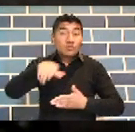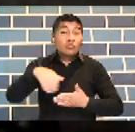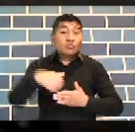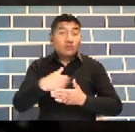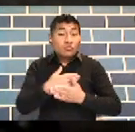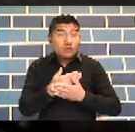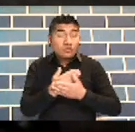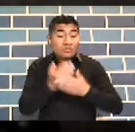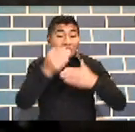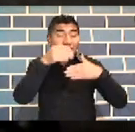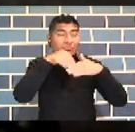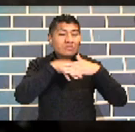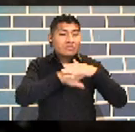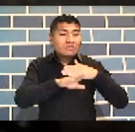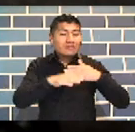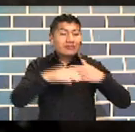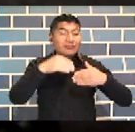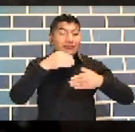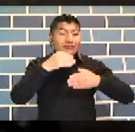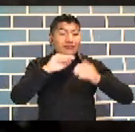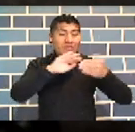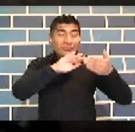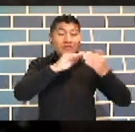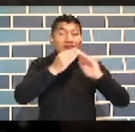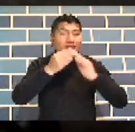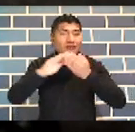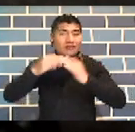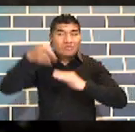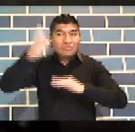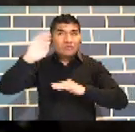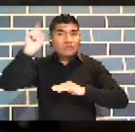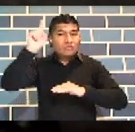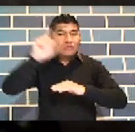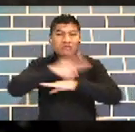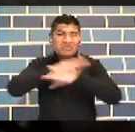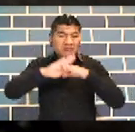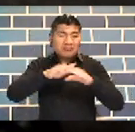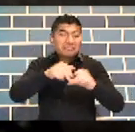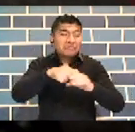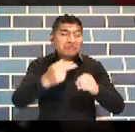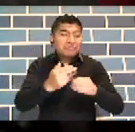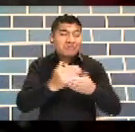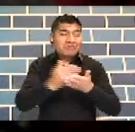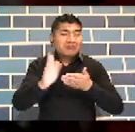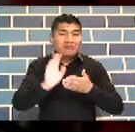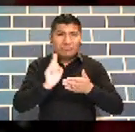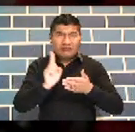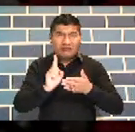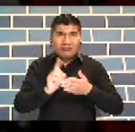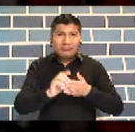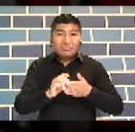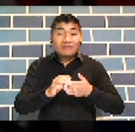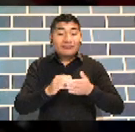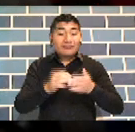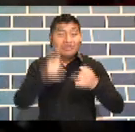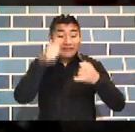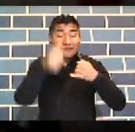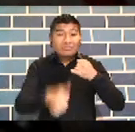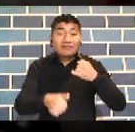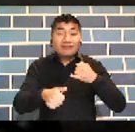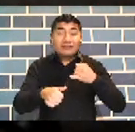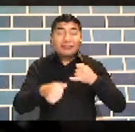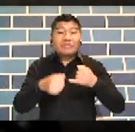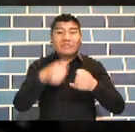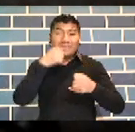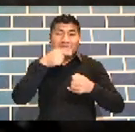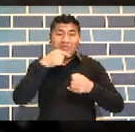forman parte del pueblo de Dios, sin exclusión. En el texto del Apocalipsis, la